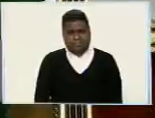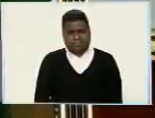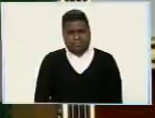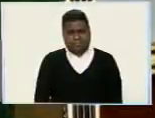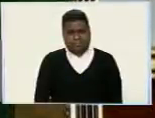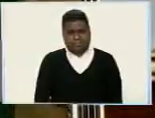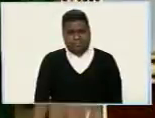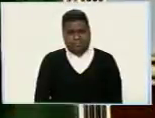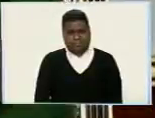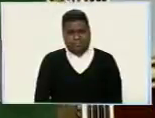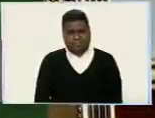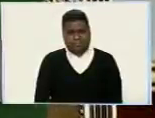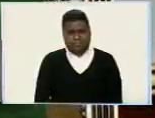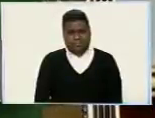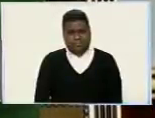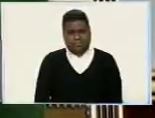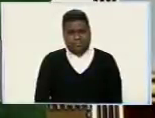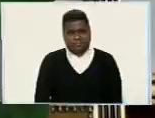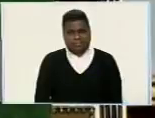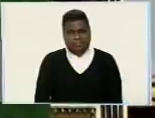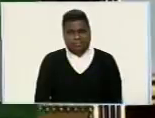Bueno, camaradas,